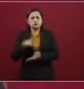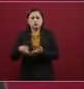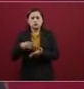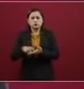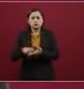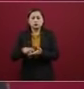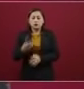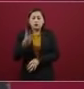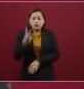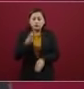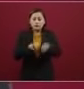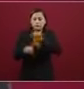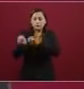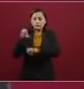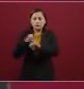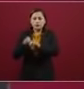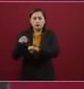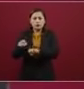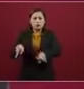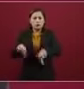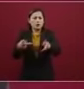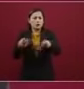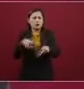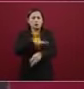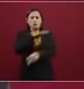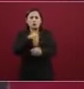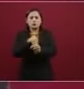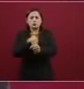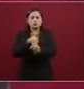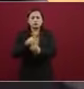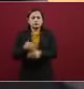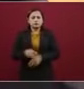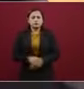abastecían toda la medicina.